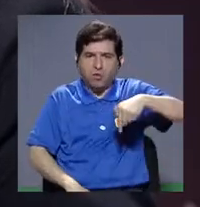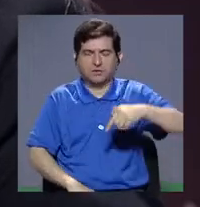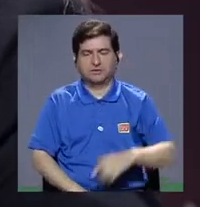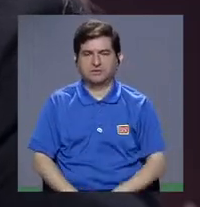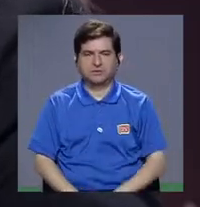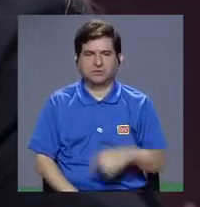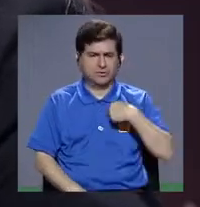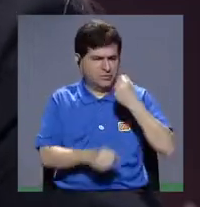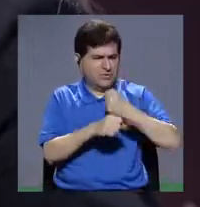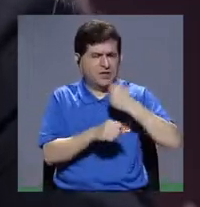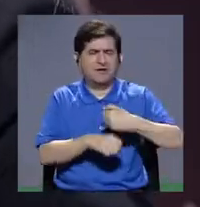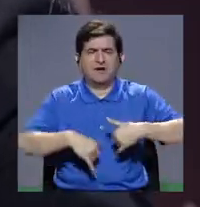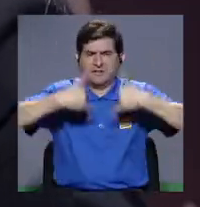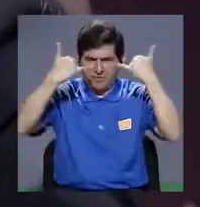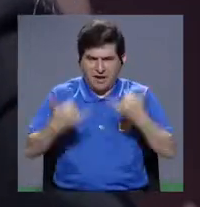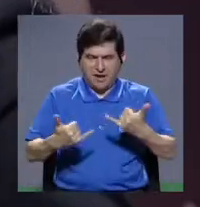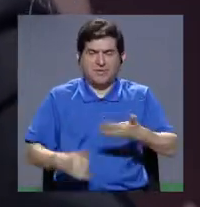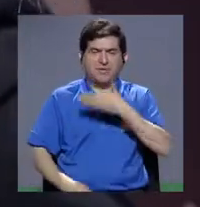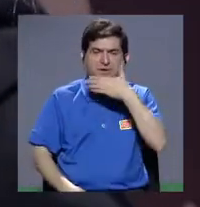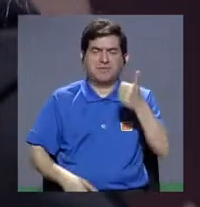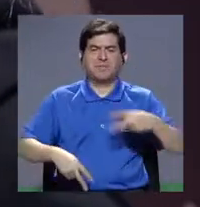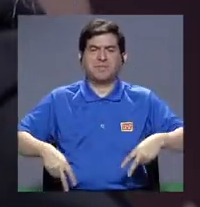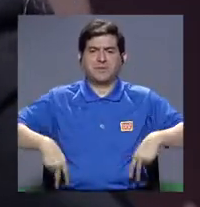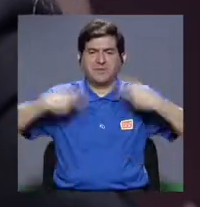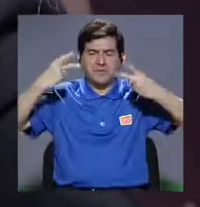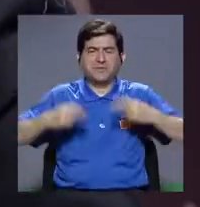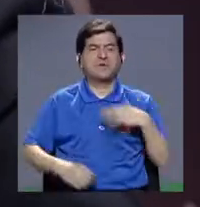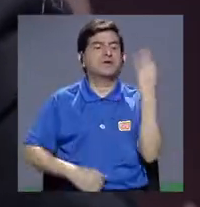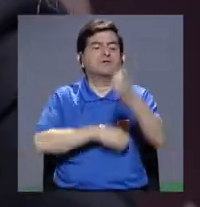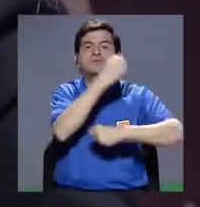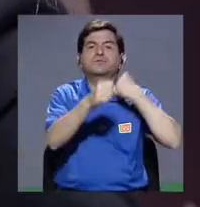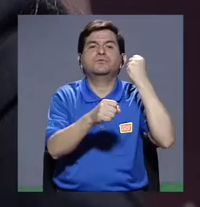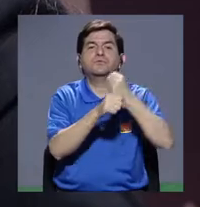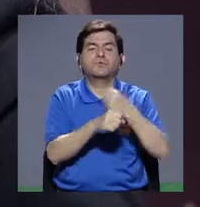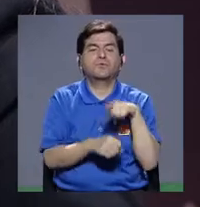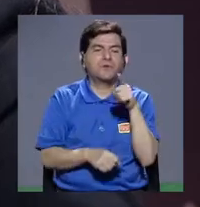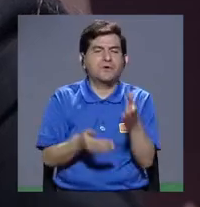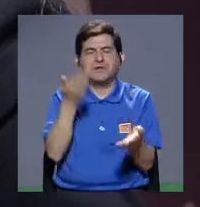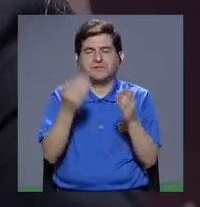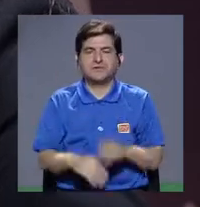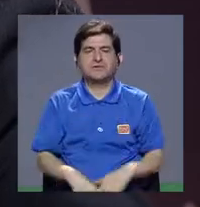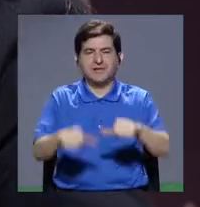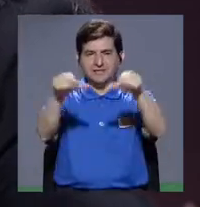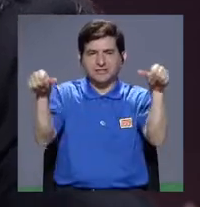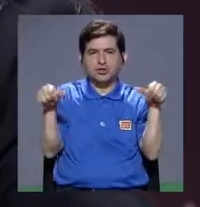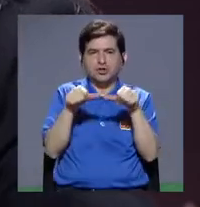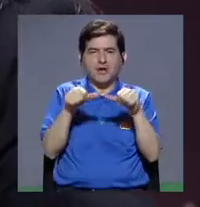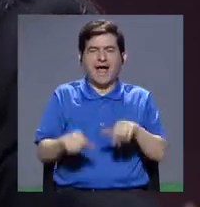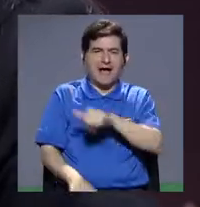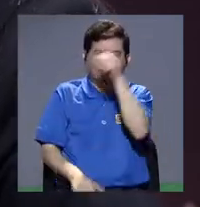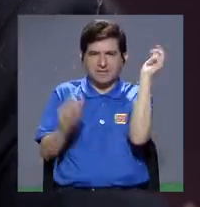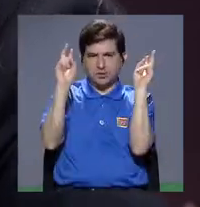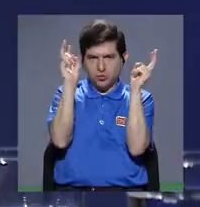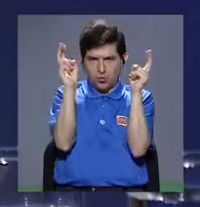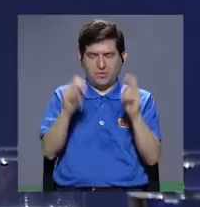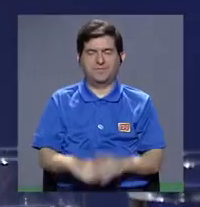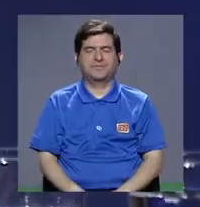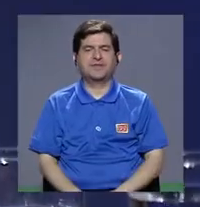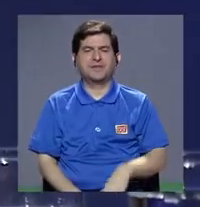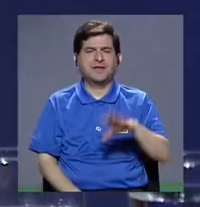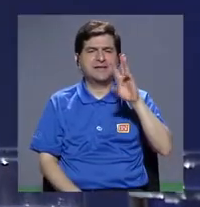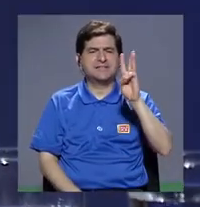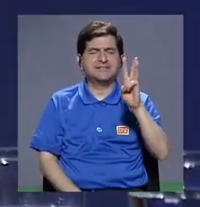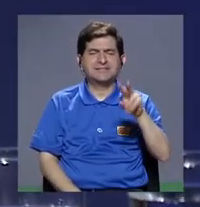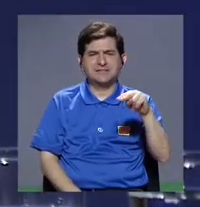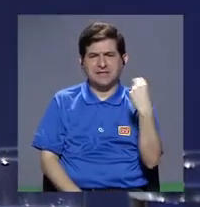elaboró el presente para poder vivir mejor los años que me quedan y eso es un poco son azul bueno seis novelas es